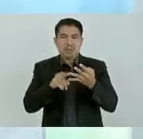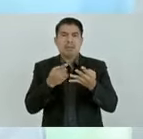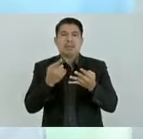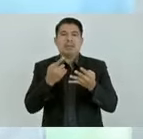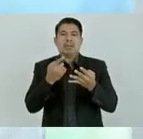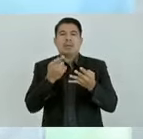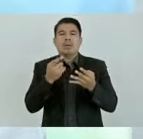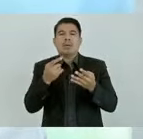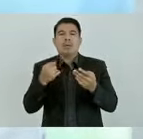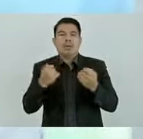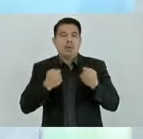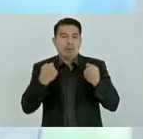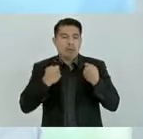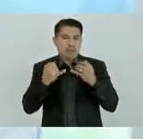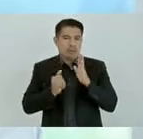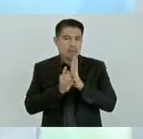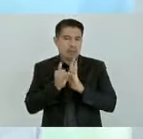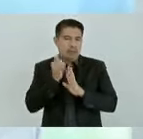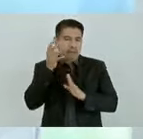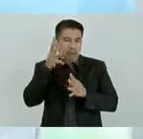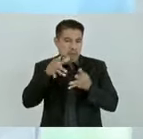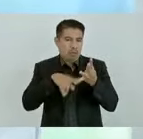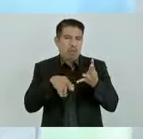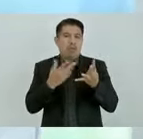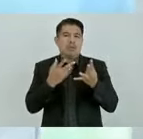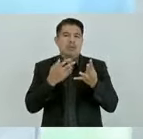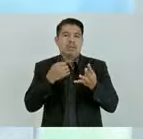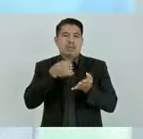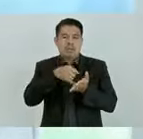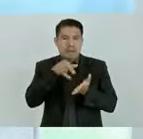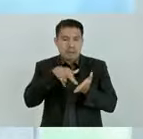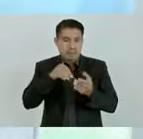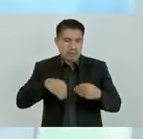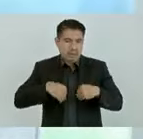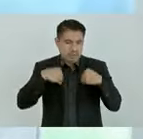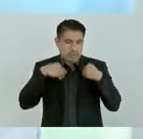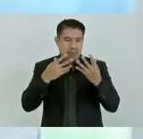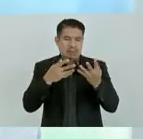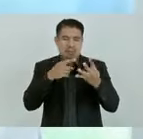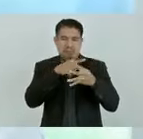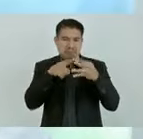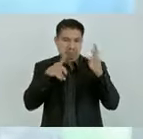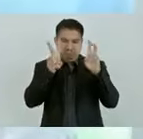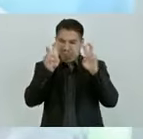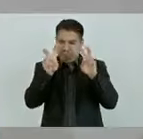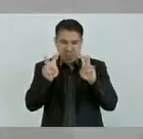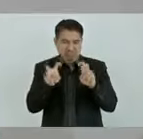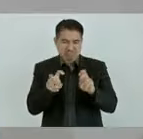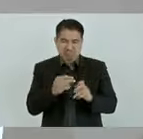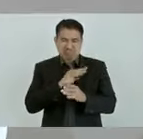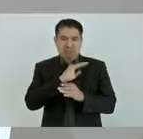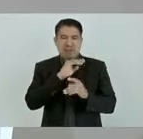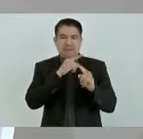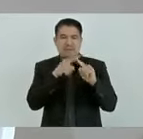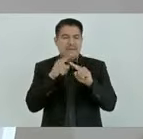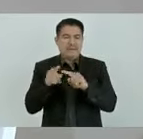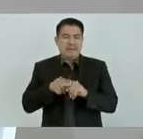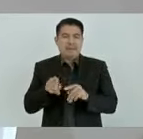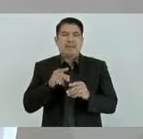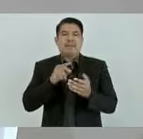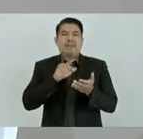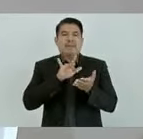Jóvenes Construyendo el Futuro, los créditos. Bueno, en Chiapas, de acuerdo al